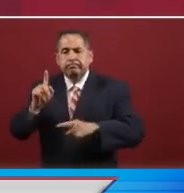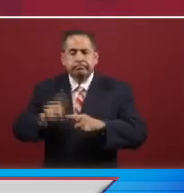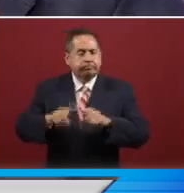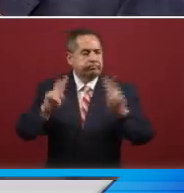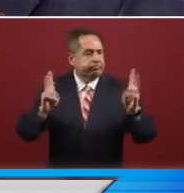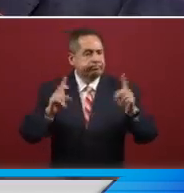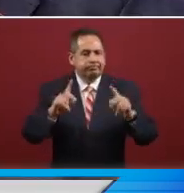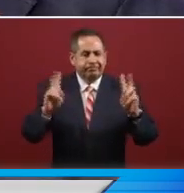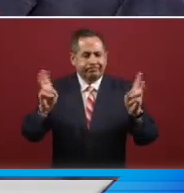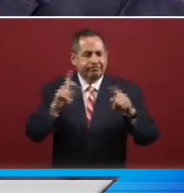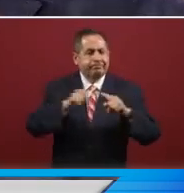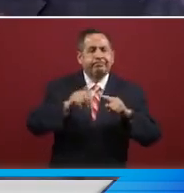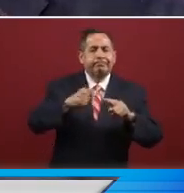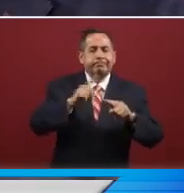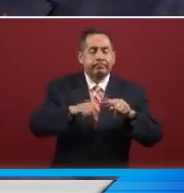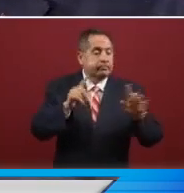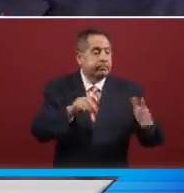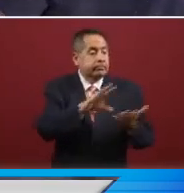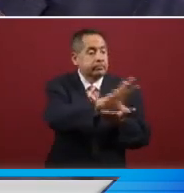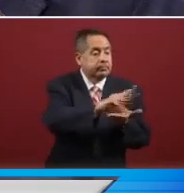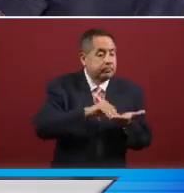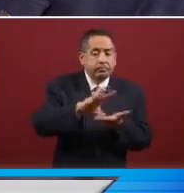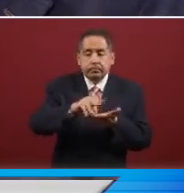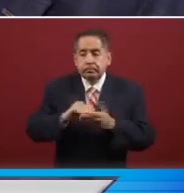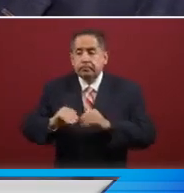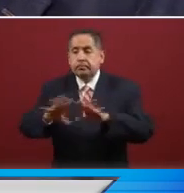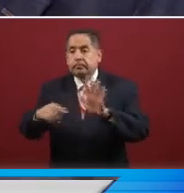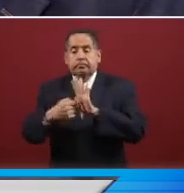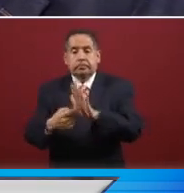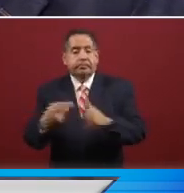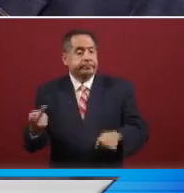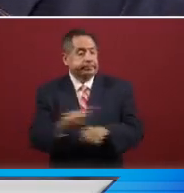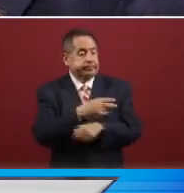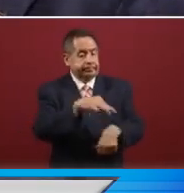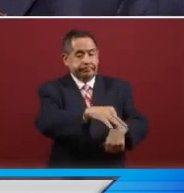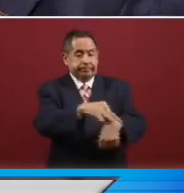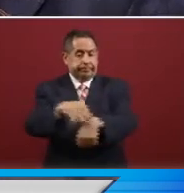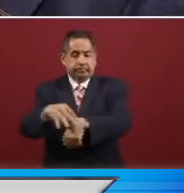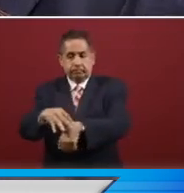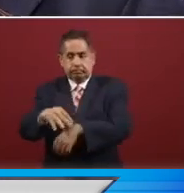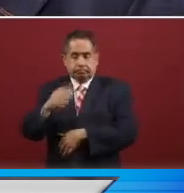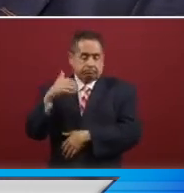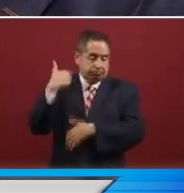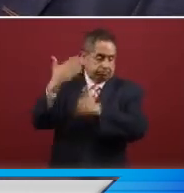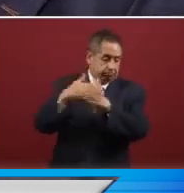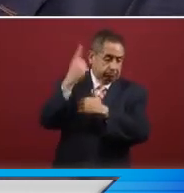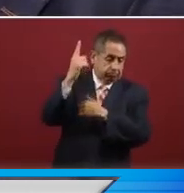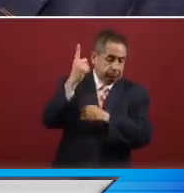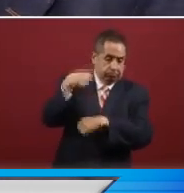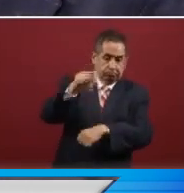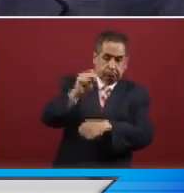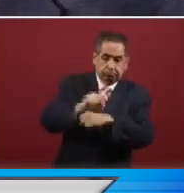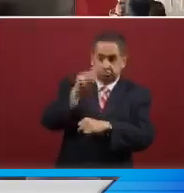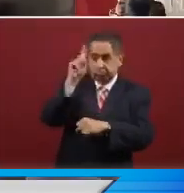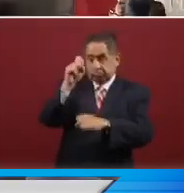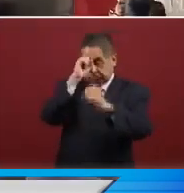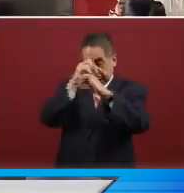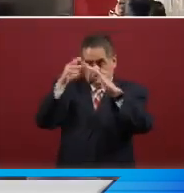Chevron a 20.85. Gasolina premium marca Chevron a 22.72. Diesel marca Chevron